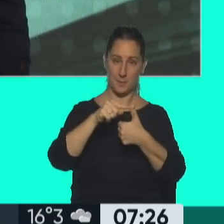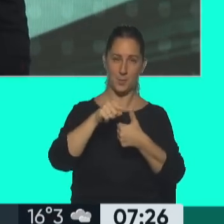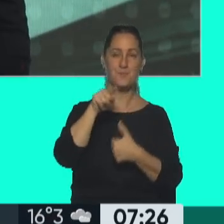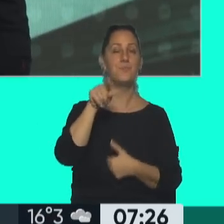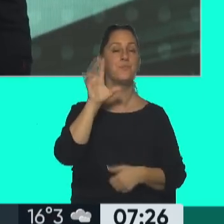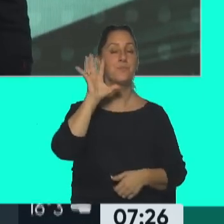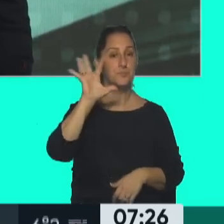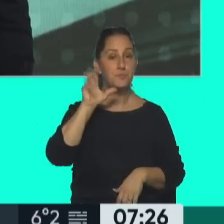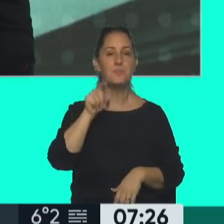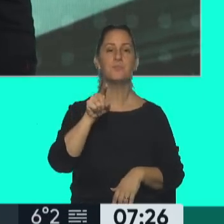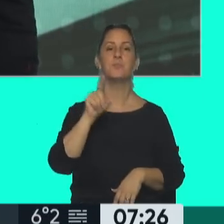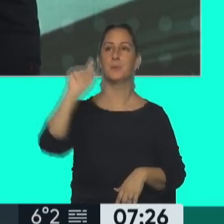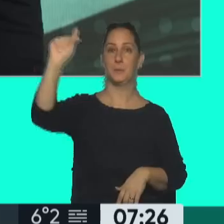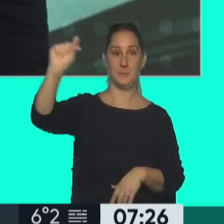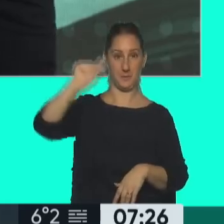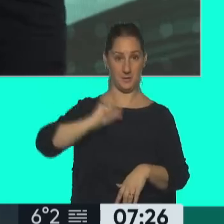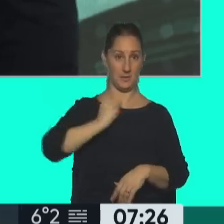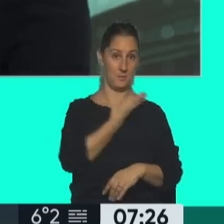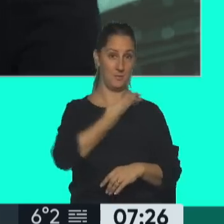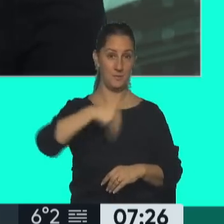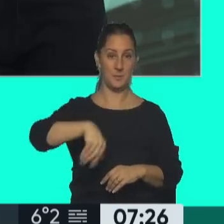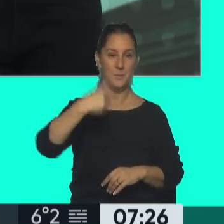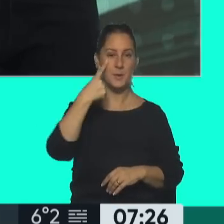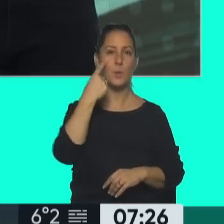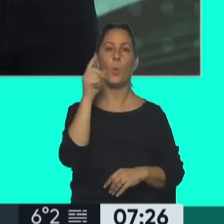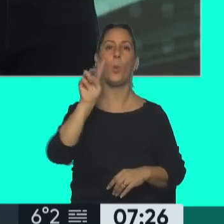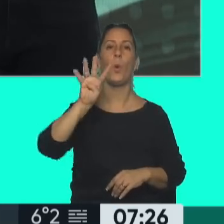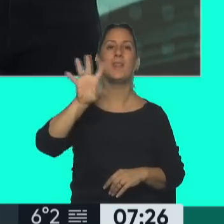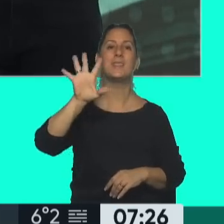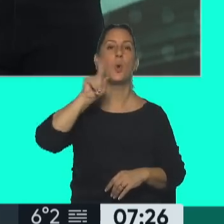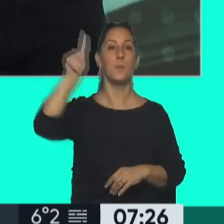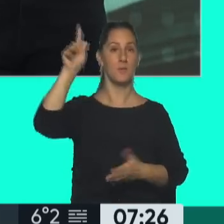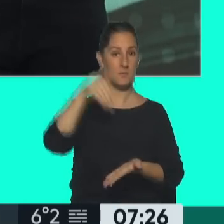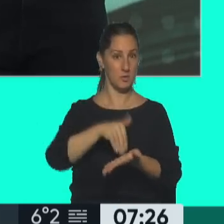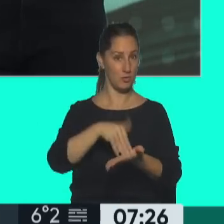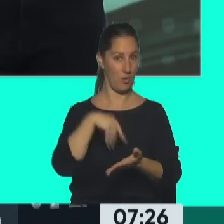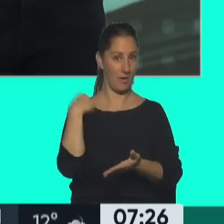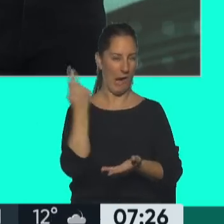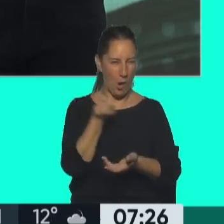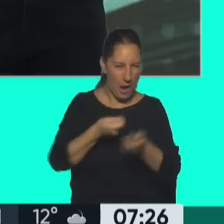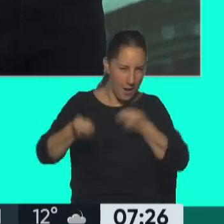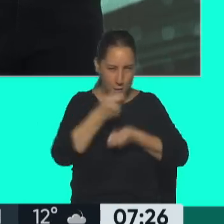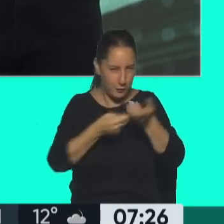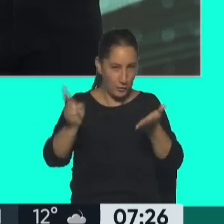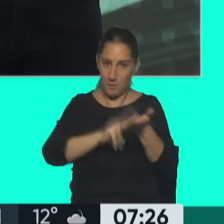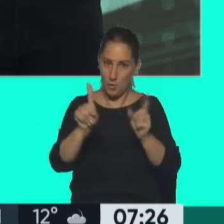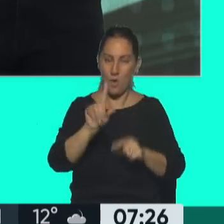que el préstamo con el Fondo Monetario no fue de 45.000 millones, que es lo que se está renegociando hoy,